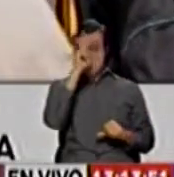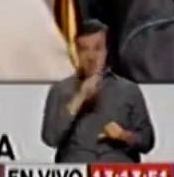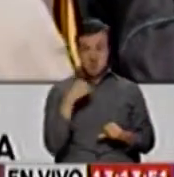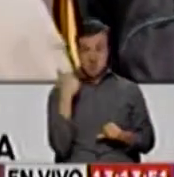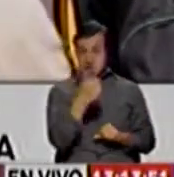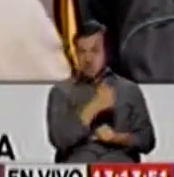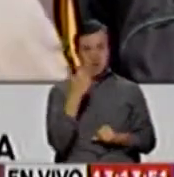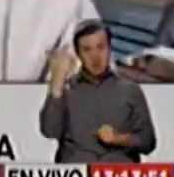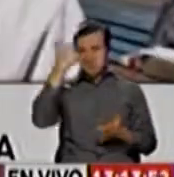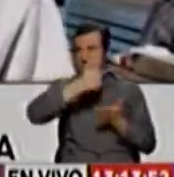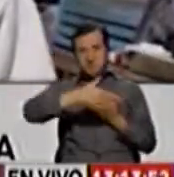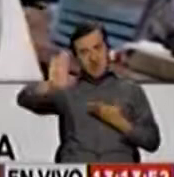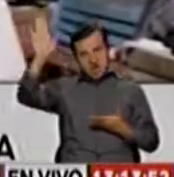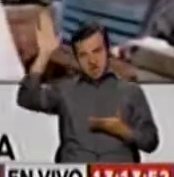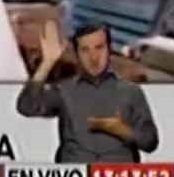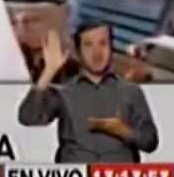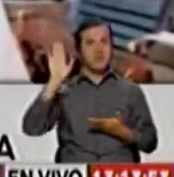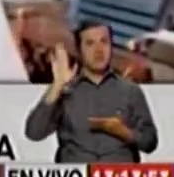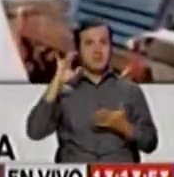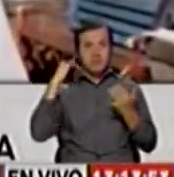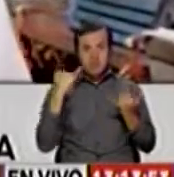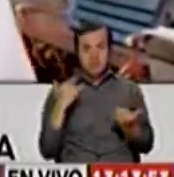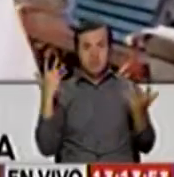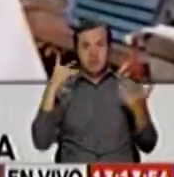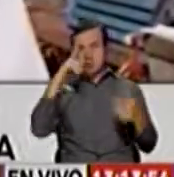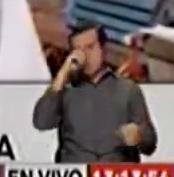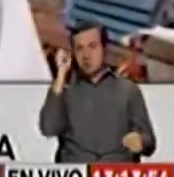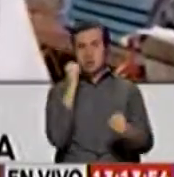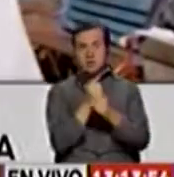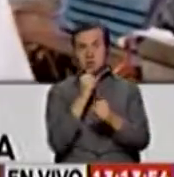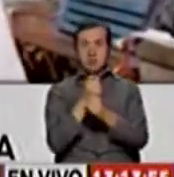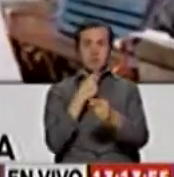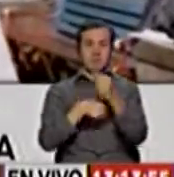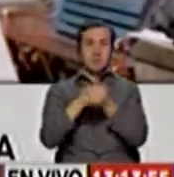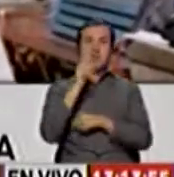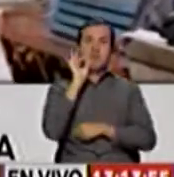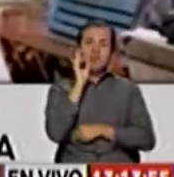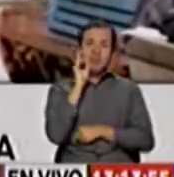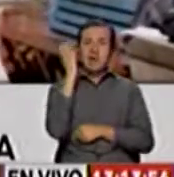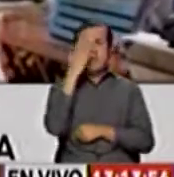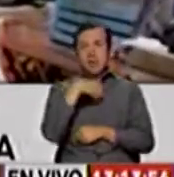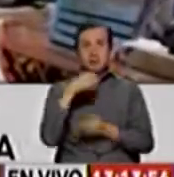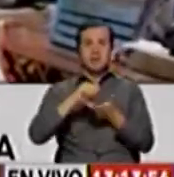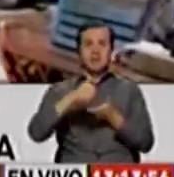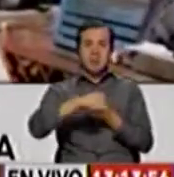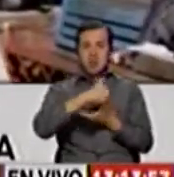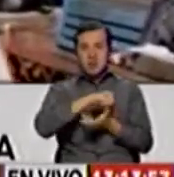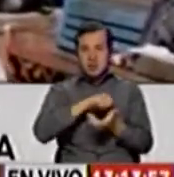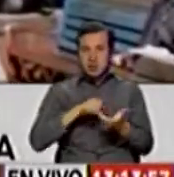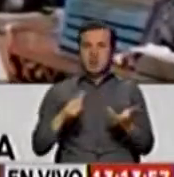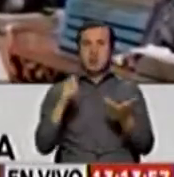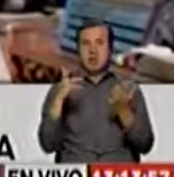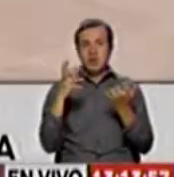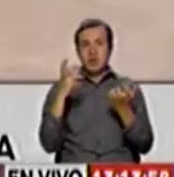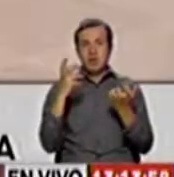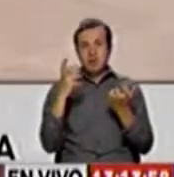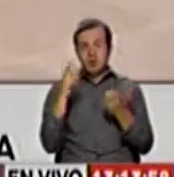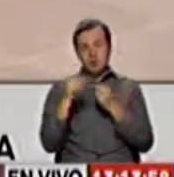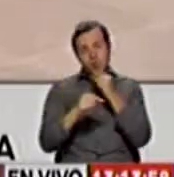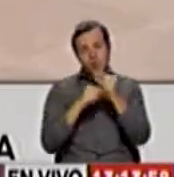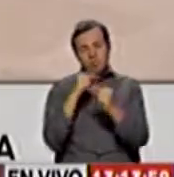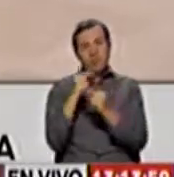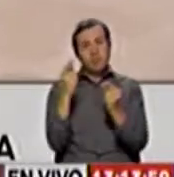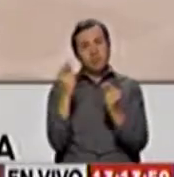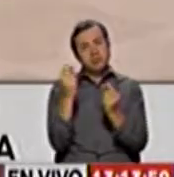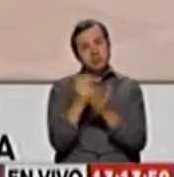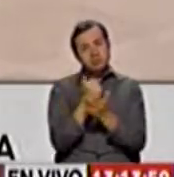nosotros mismos lo vamos a sacar, pues. En estos momentos estábamos trabajando vendiendo fruta, manzana, mandarina, y tratando de subir así. Los migrantes